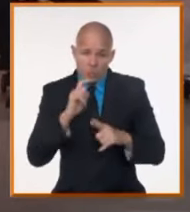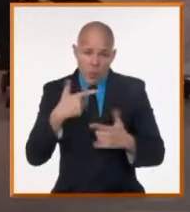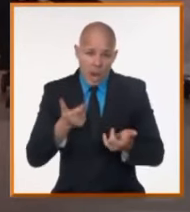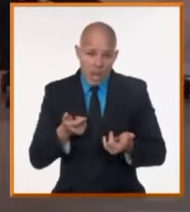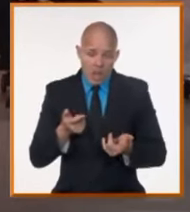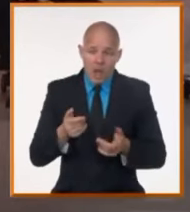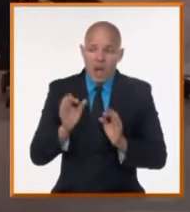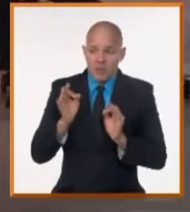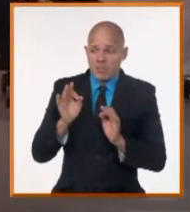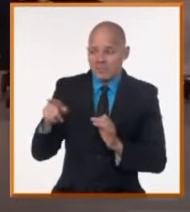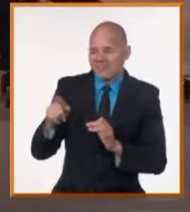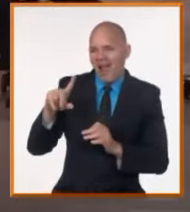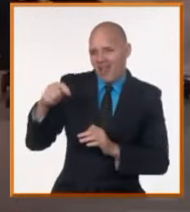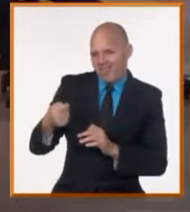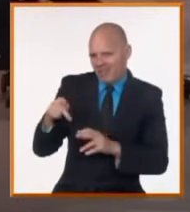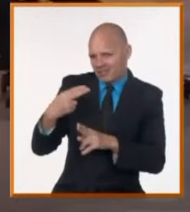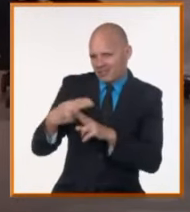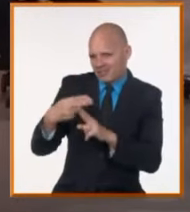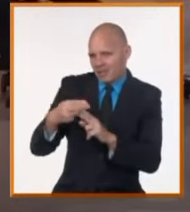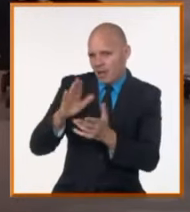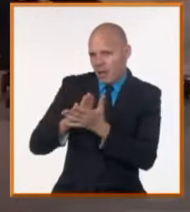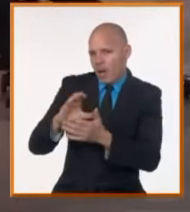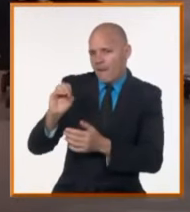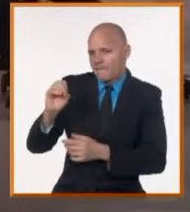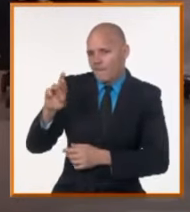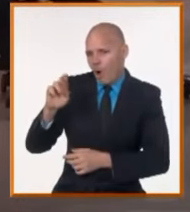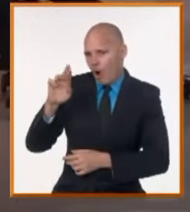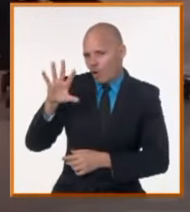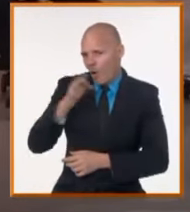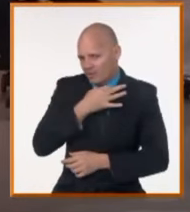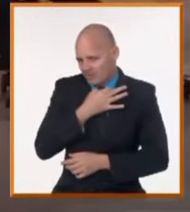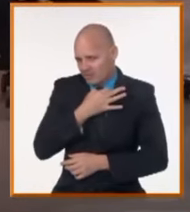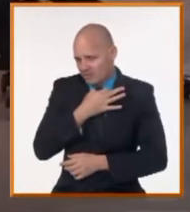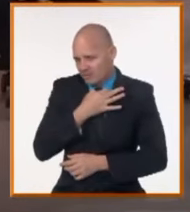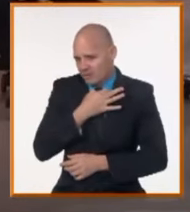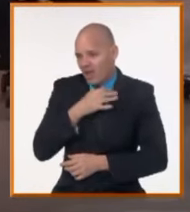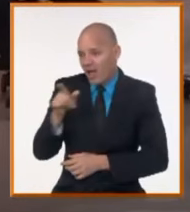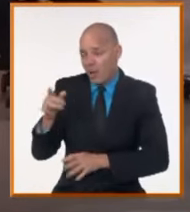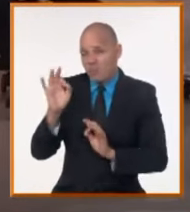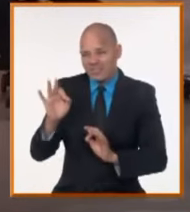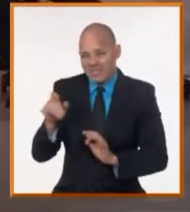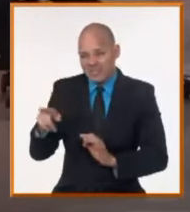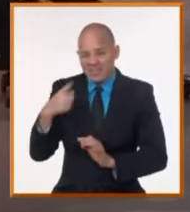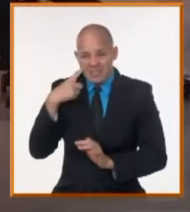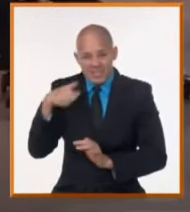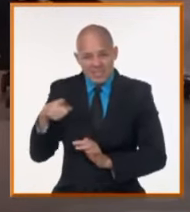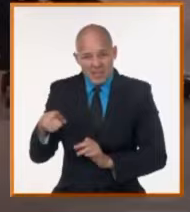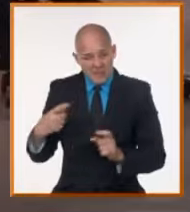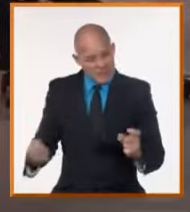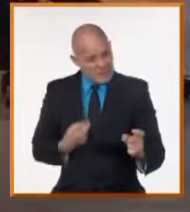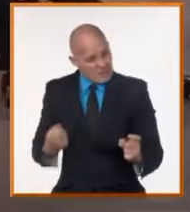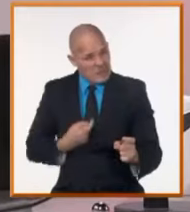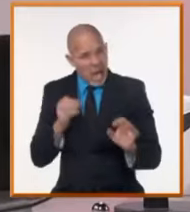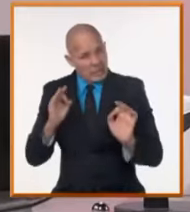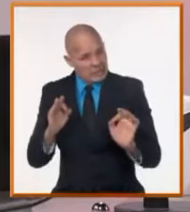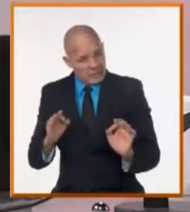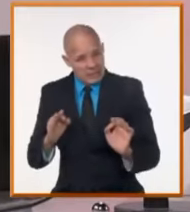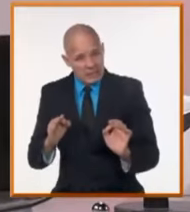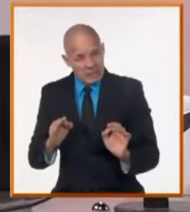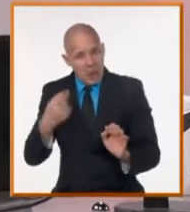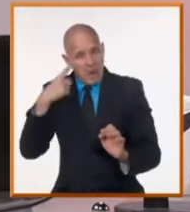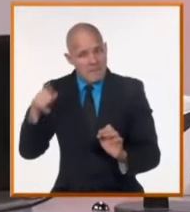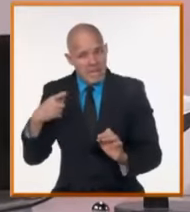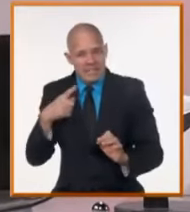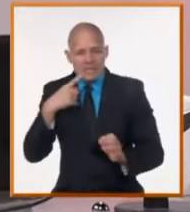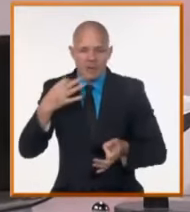es la violencia. O sea, el derramamiento de sangre es muy importante también. Y bueno, también, ahora que se hablaba del caso de Chile,